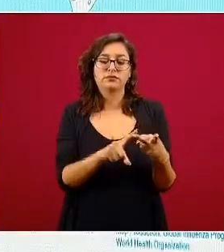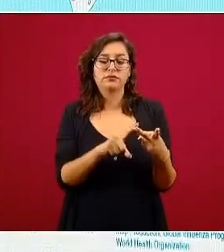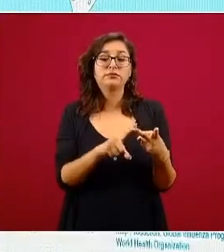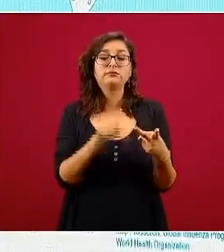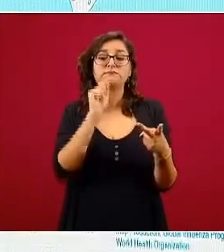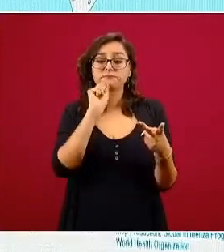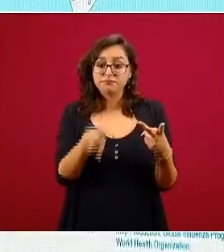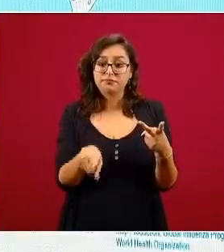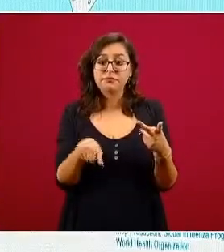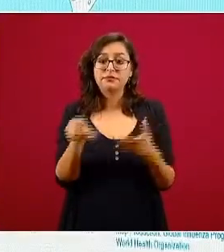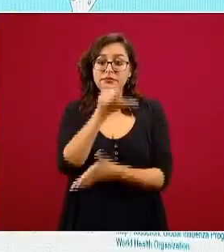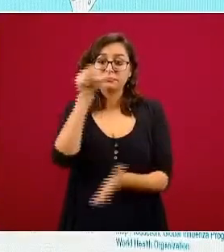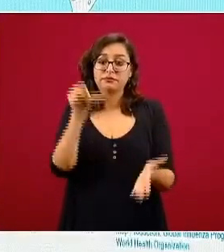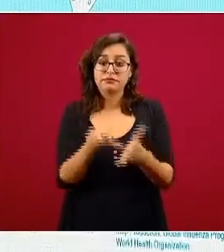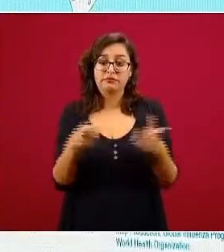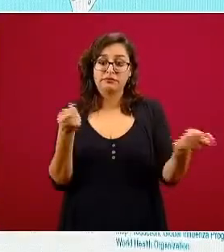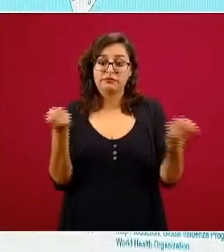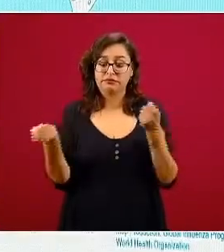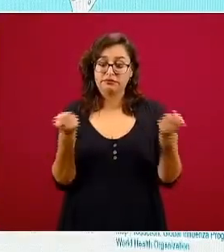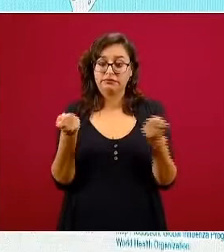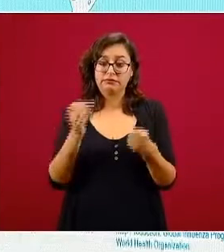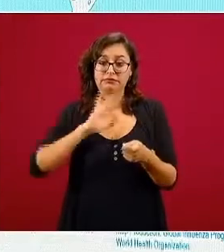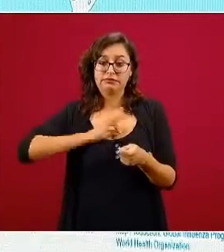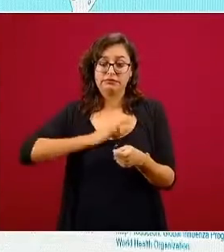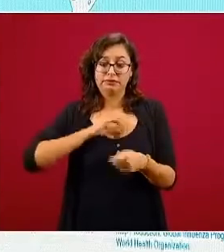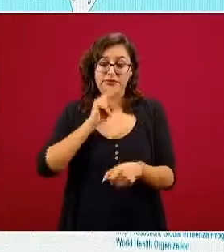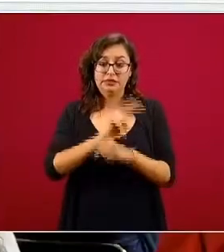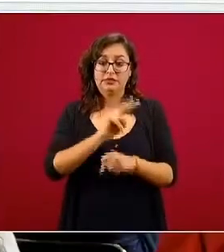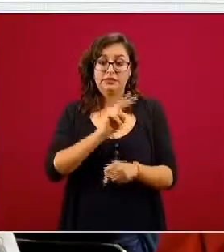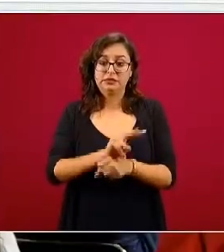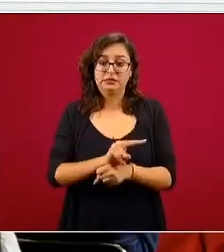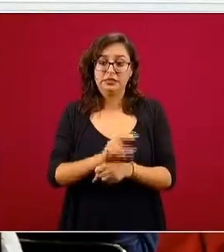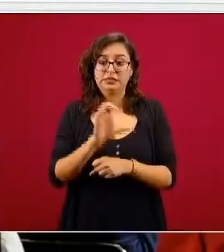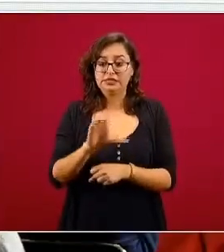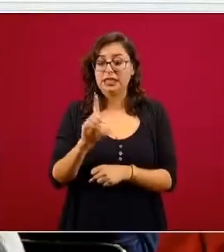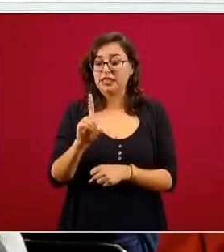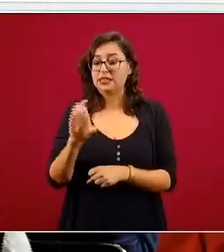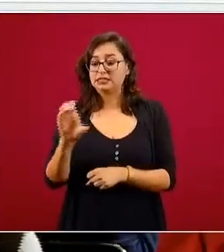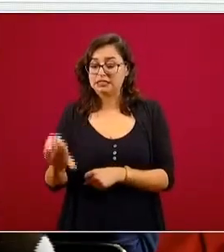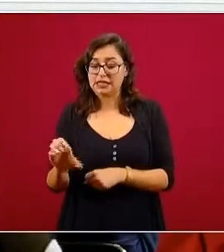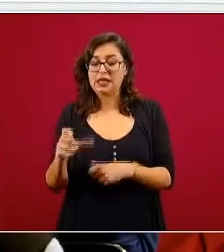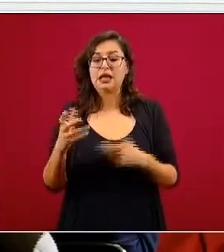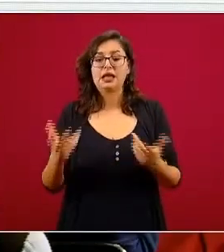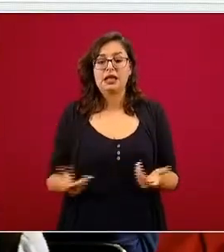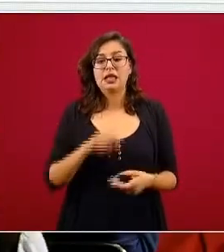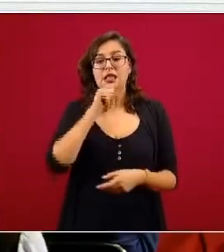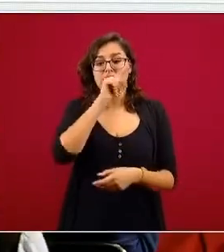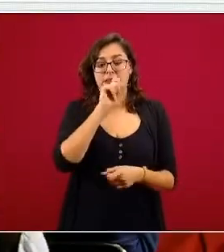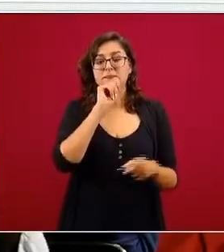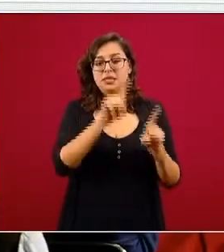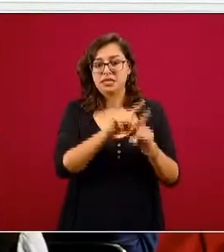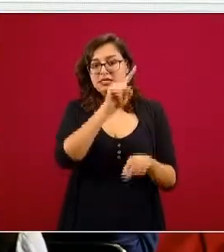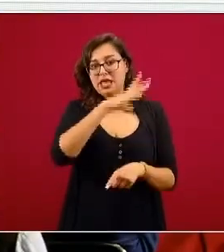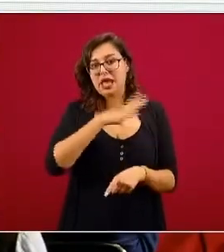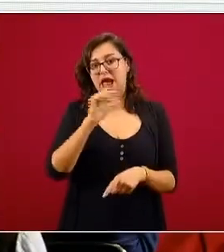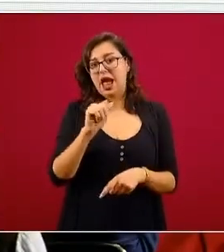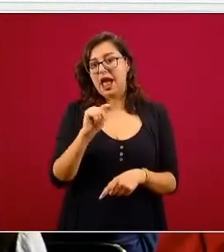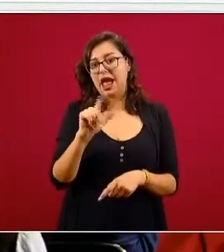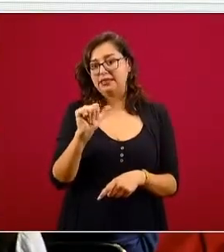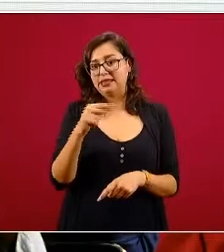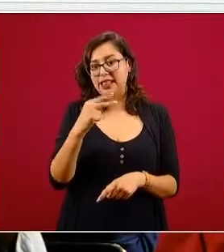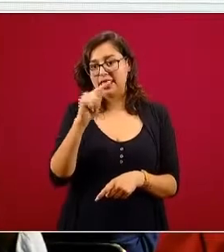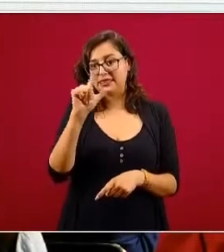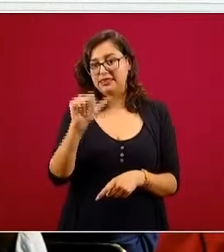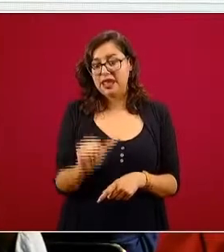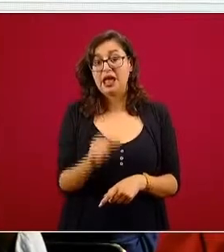los Centros de Control de Enfermedades de Estados Unidos, los famosos CDC, que están en Atlanta, Georgia. Este es nuestro